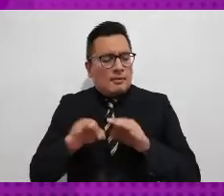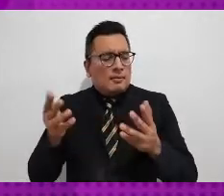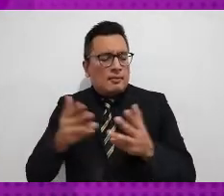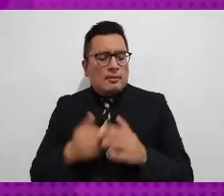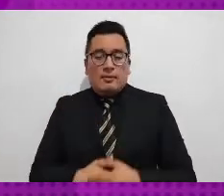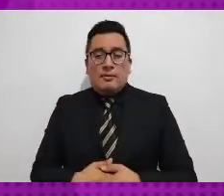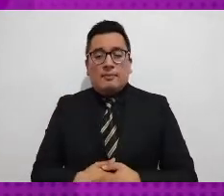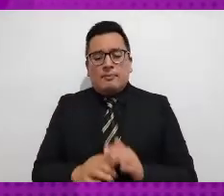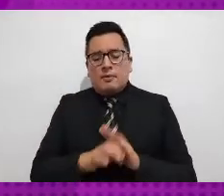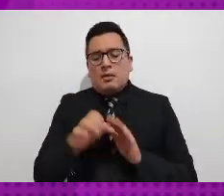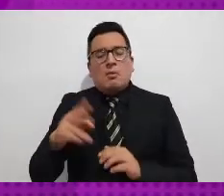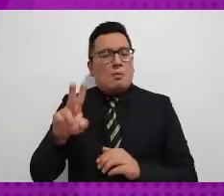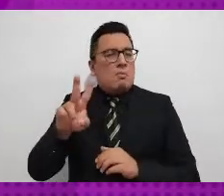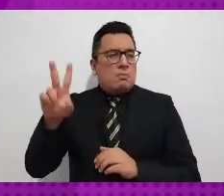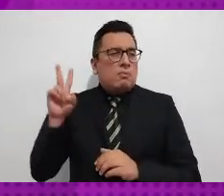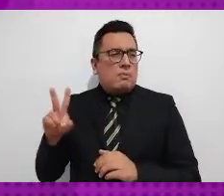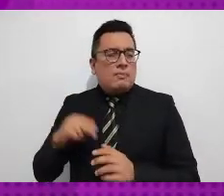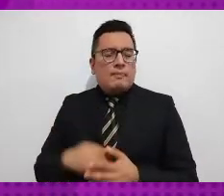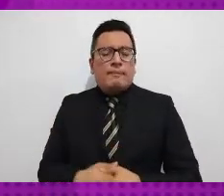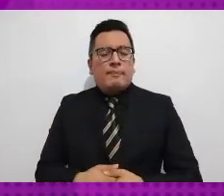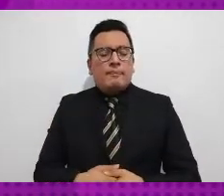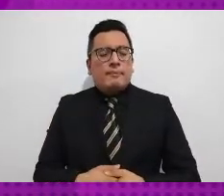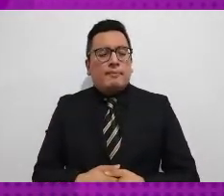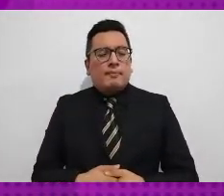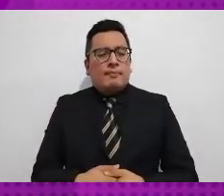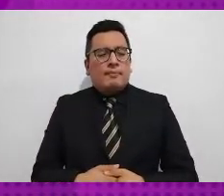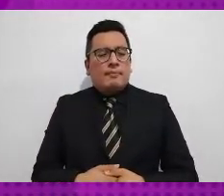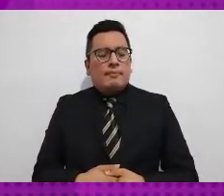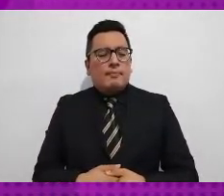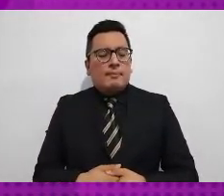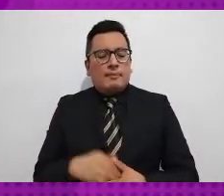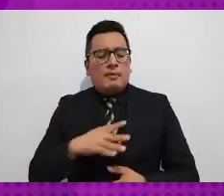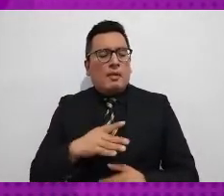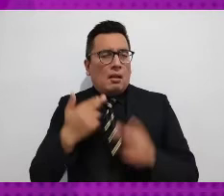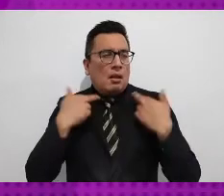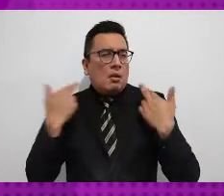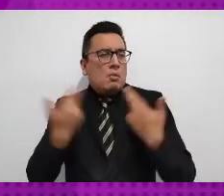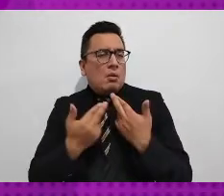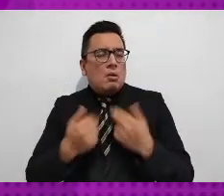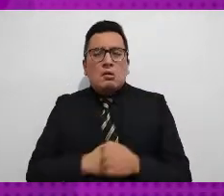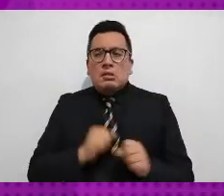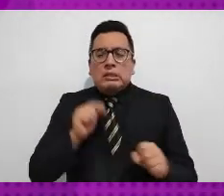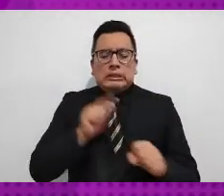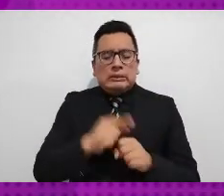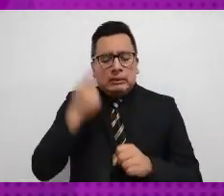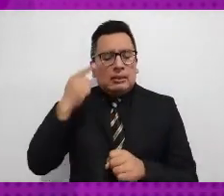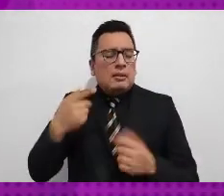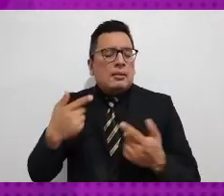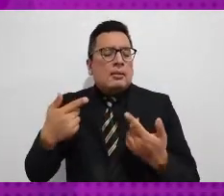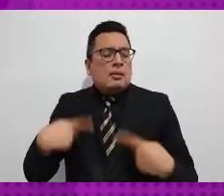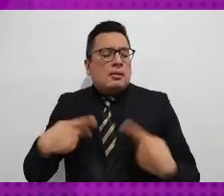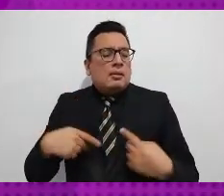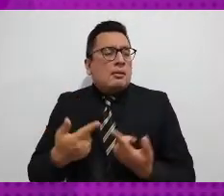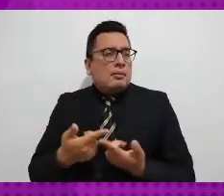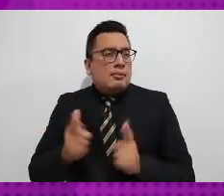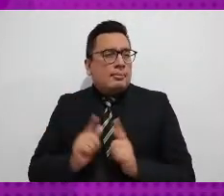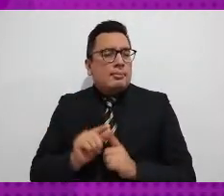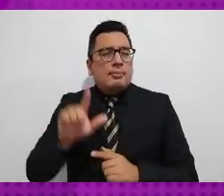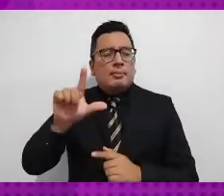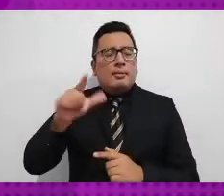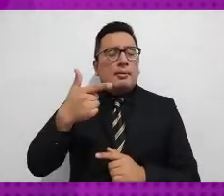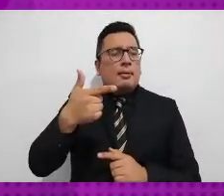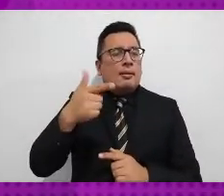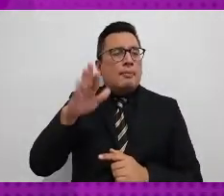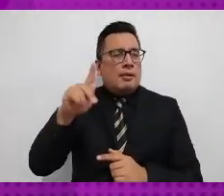El viernes pasado tuvimos una reunión informativa para decirle a las personas de la diversidad qué acciones afirmativas hemos